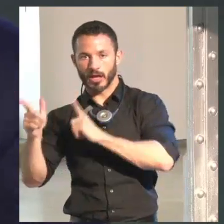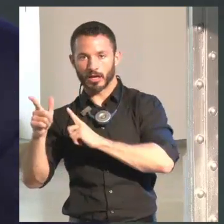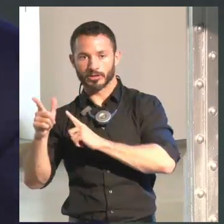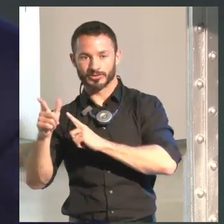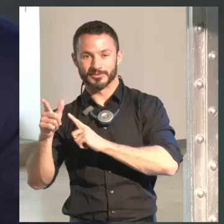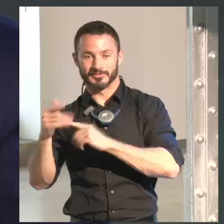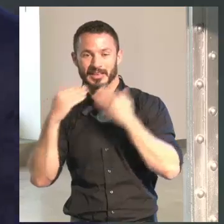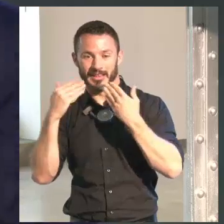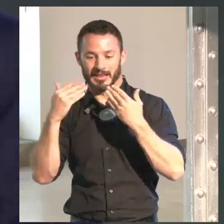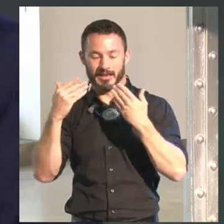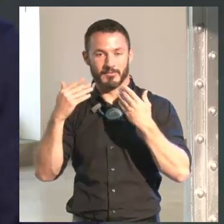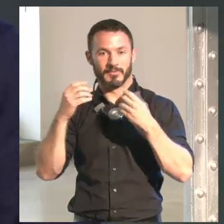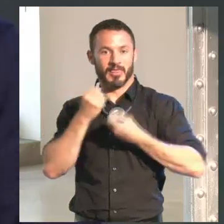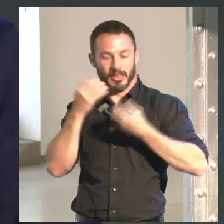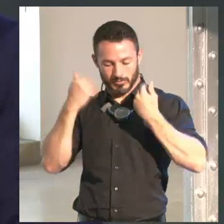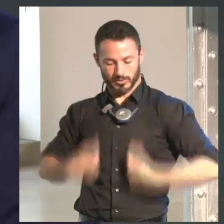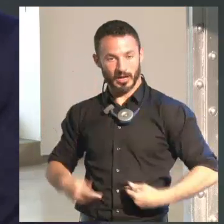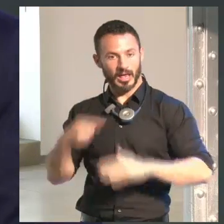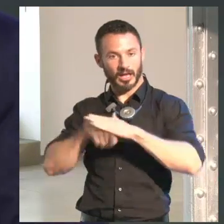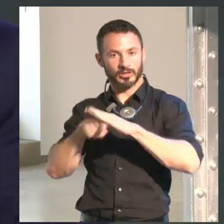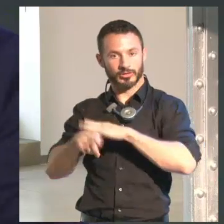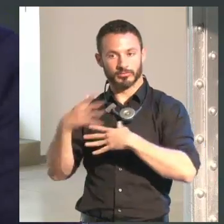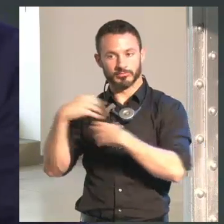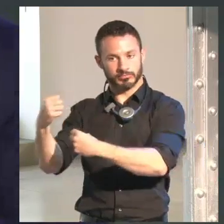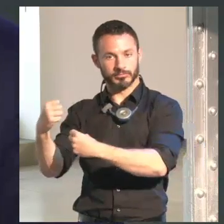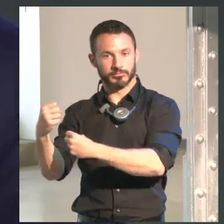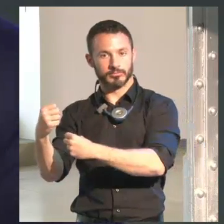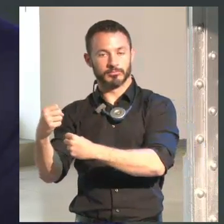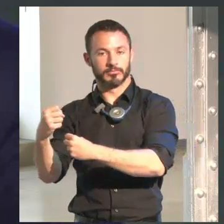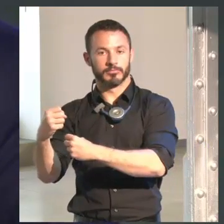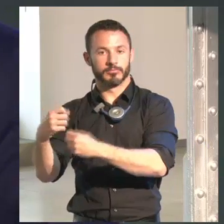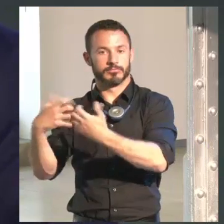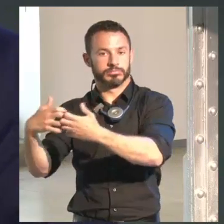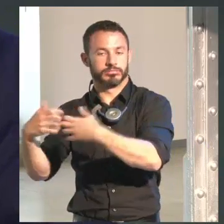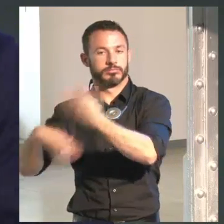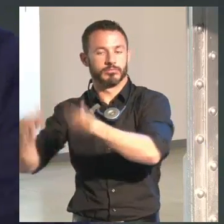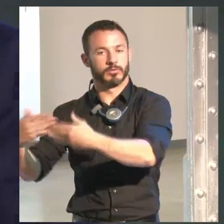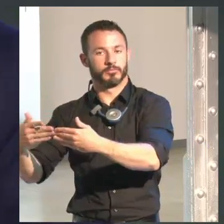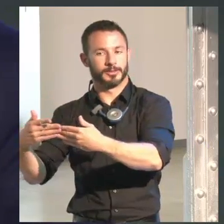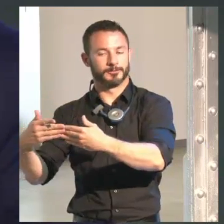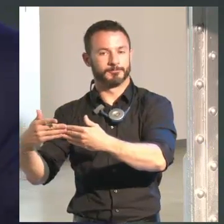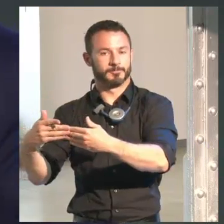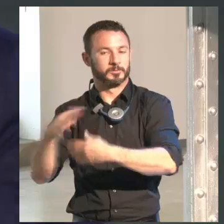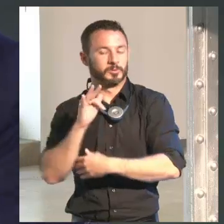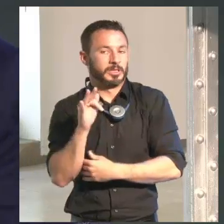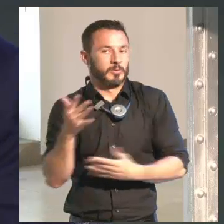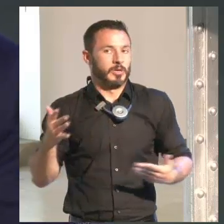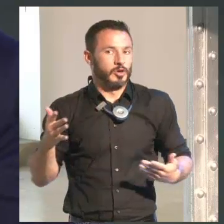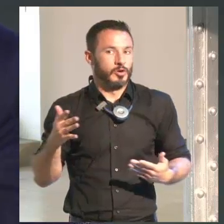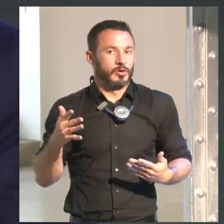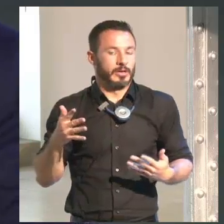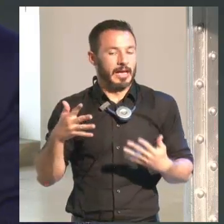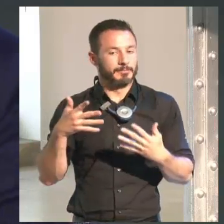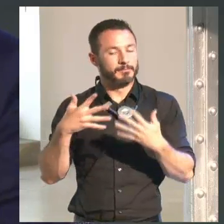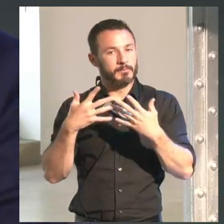todos nuestros datos. Y todo eso va a ser bueno, porque pero eso va a generar una forma distinta, porque ya las máquinas son